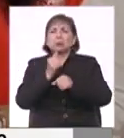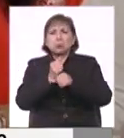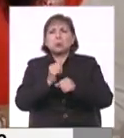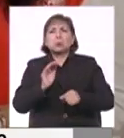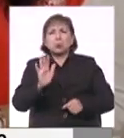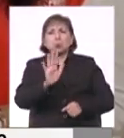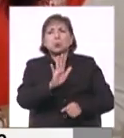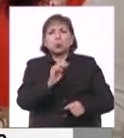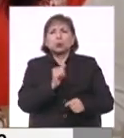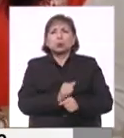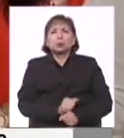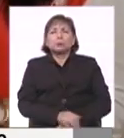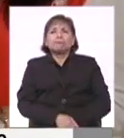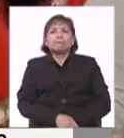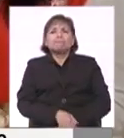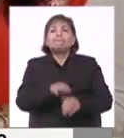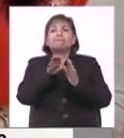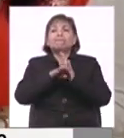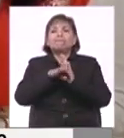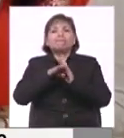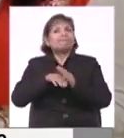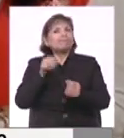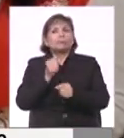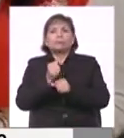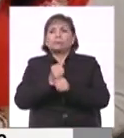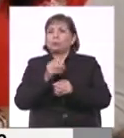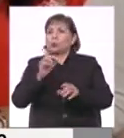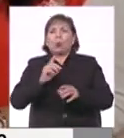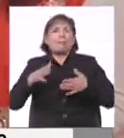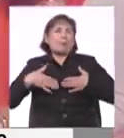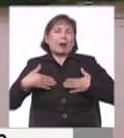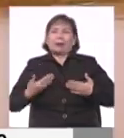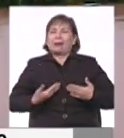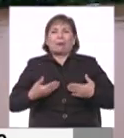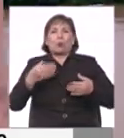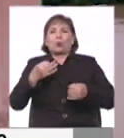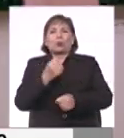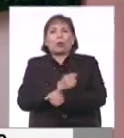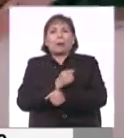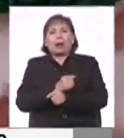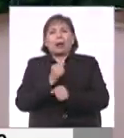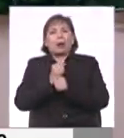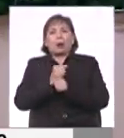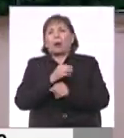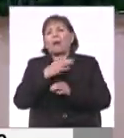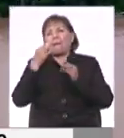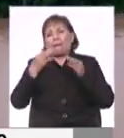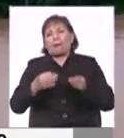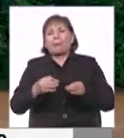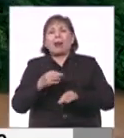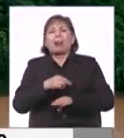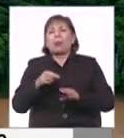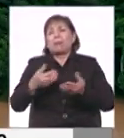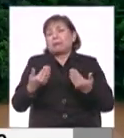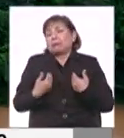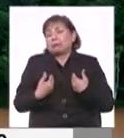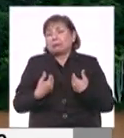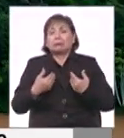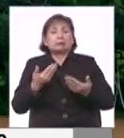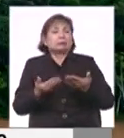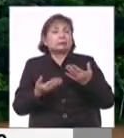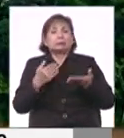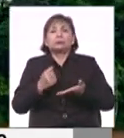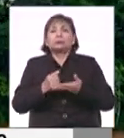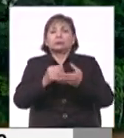su baja empleabilidad pues no acceden a un empleo formal. Salguana Cavides aprovechó la visita de estas autoridades